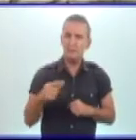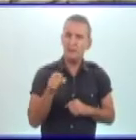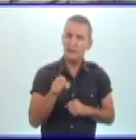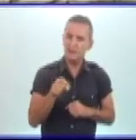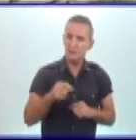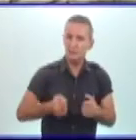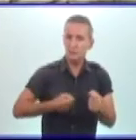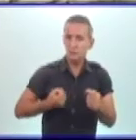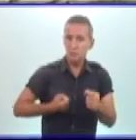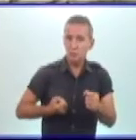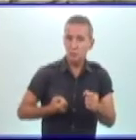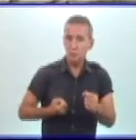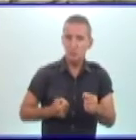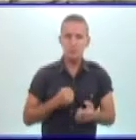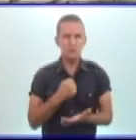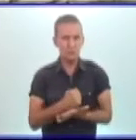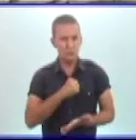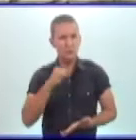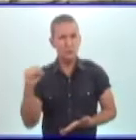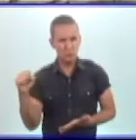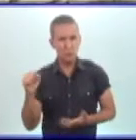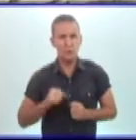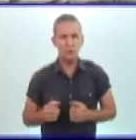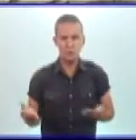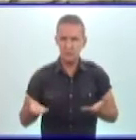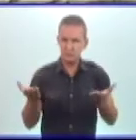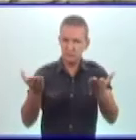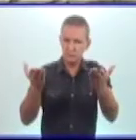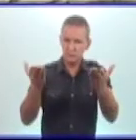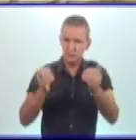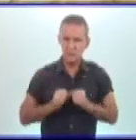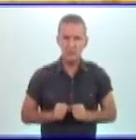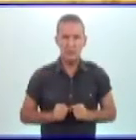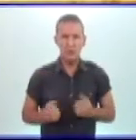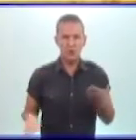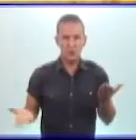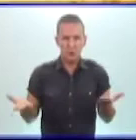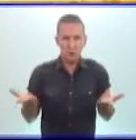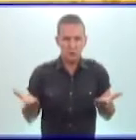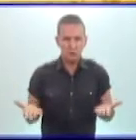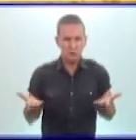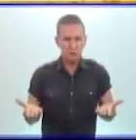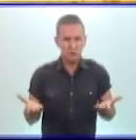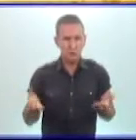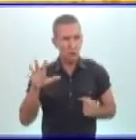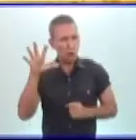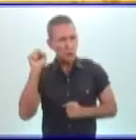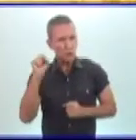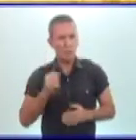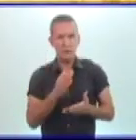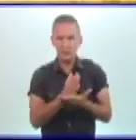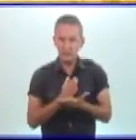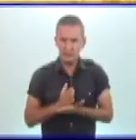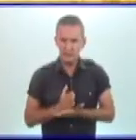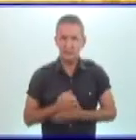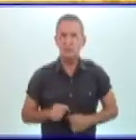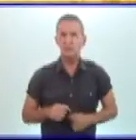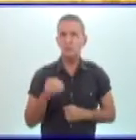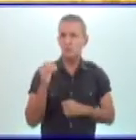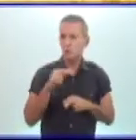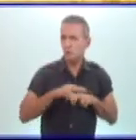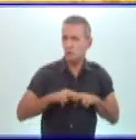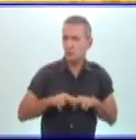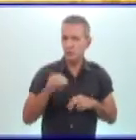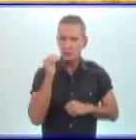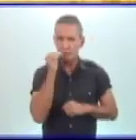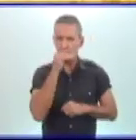medio ambiente y lograr ese anhelado desarrollo sostenible. Comprender el estudio de la historia moderna nos ayudará